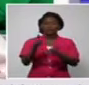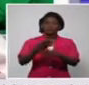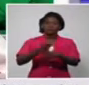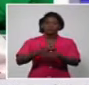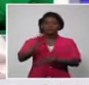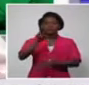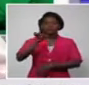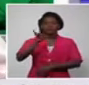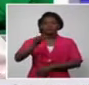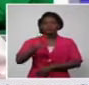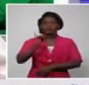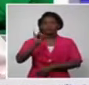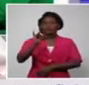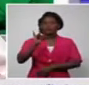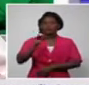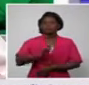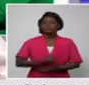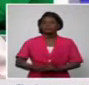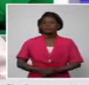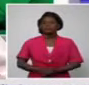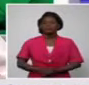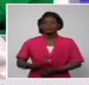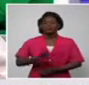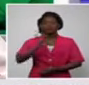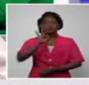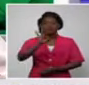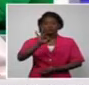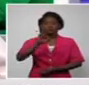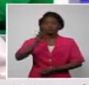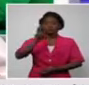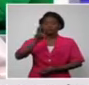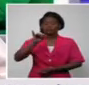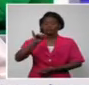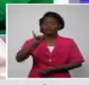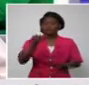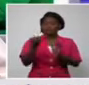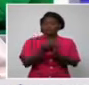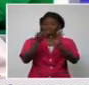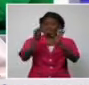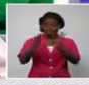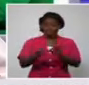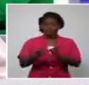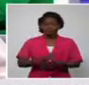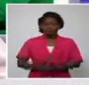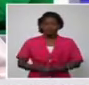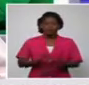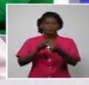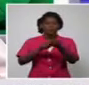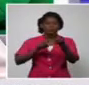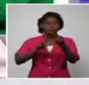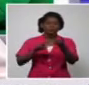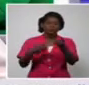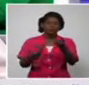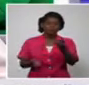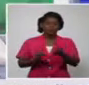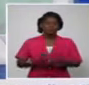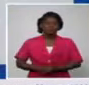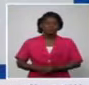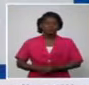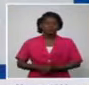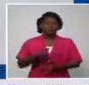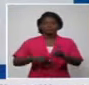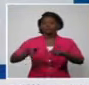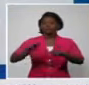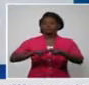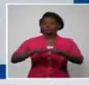Los 836 casos diagnosticados pertenecen a las provincias, La Habana,